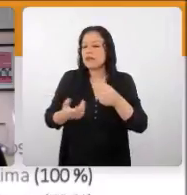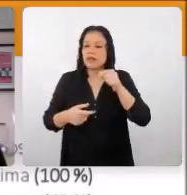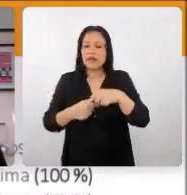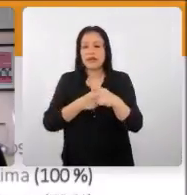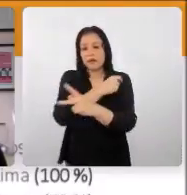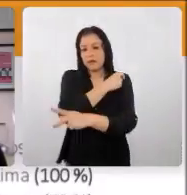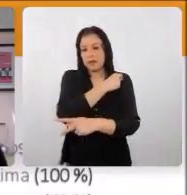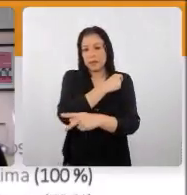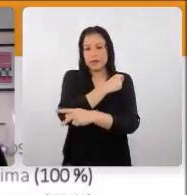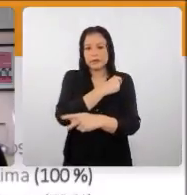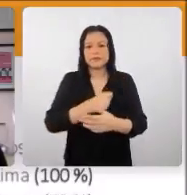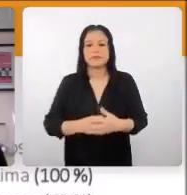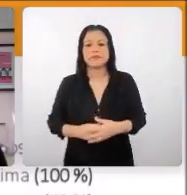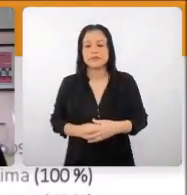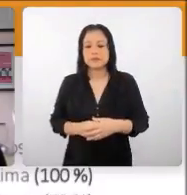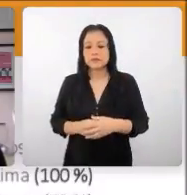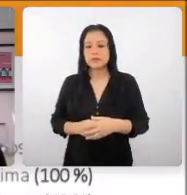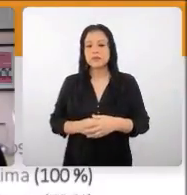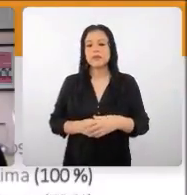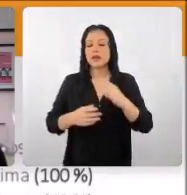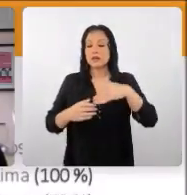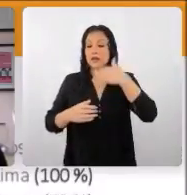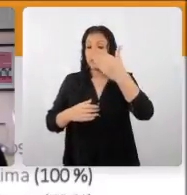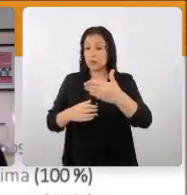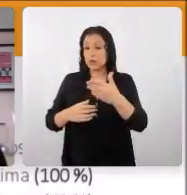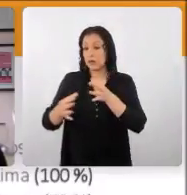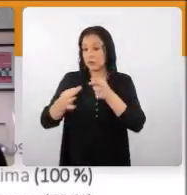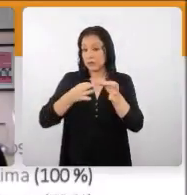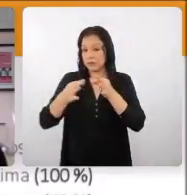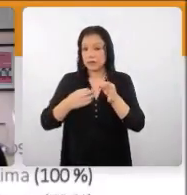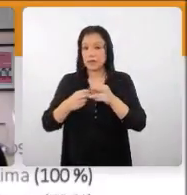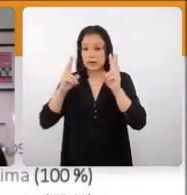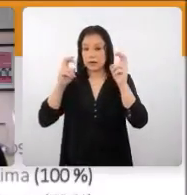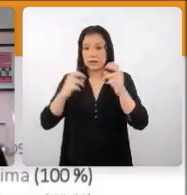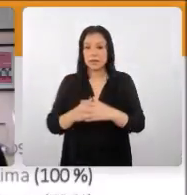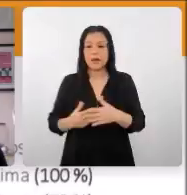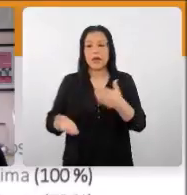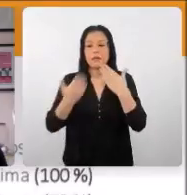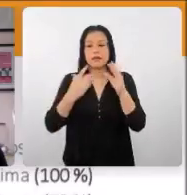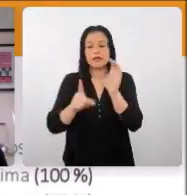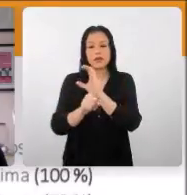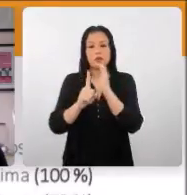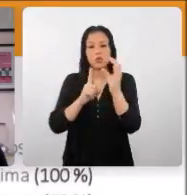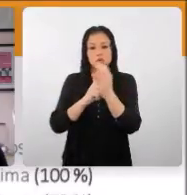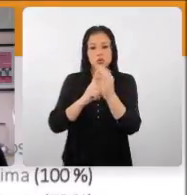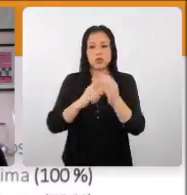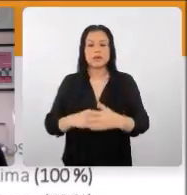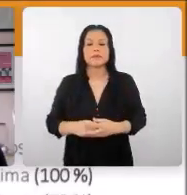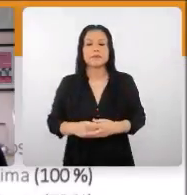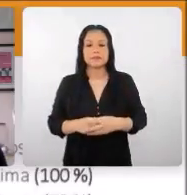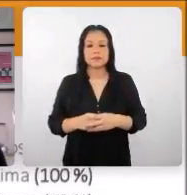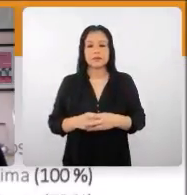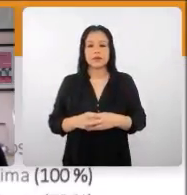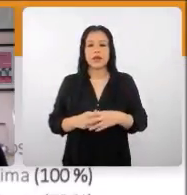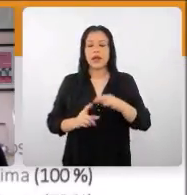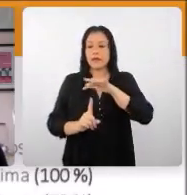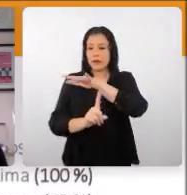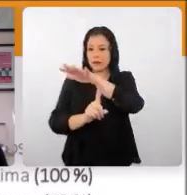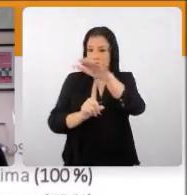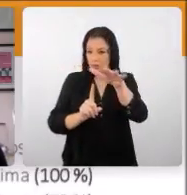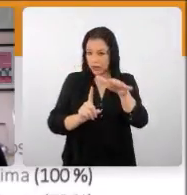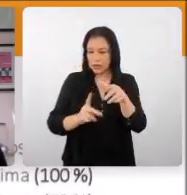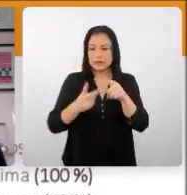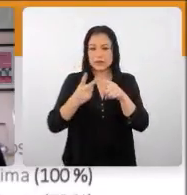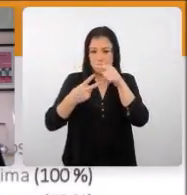que justamente es el siguiente punto, ¿sí? Estamos hablando de cultura y de naturaleza, que